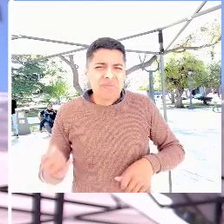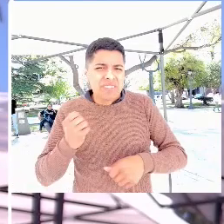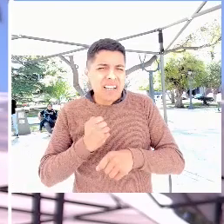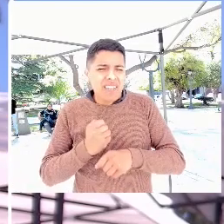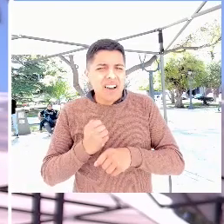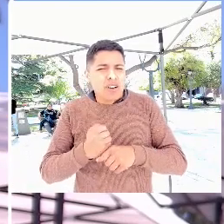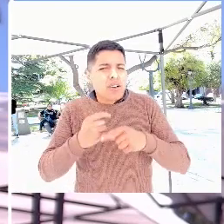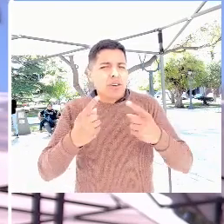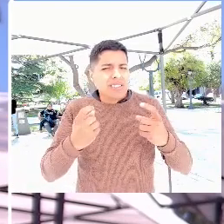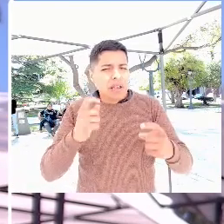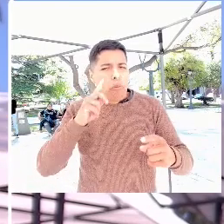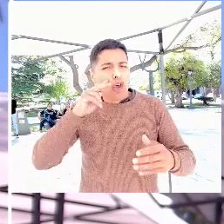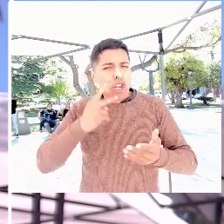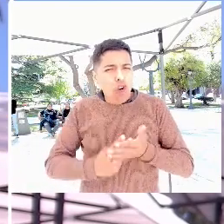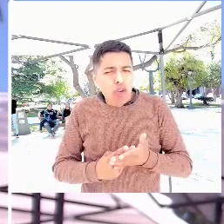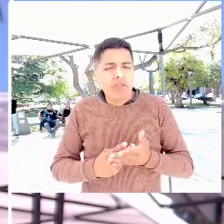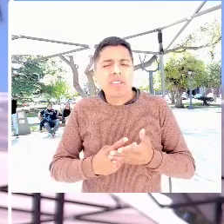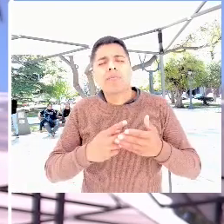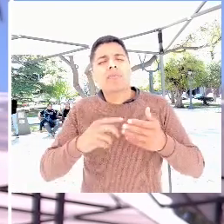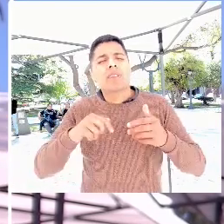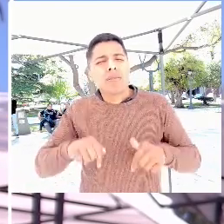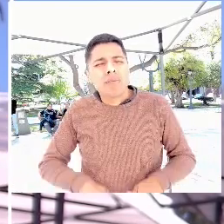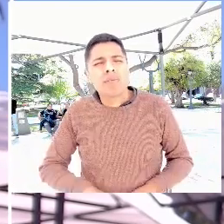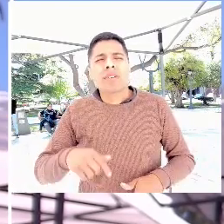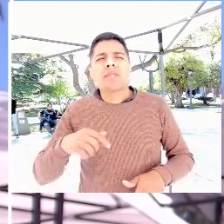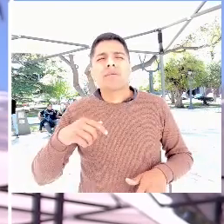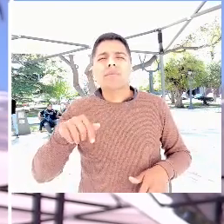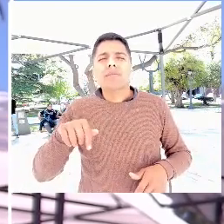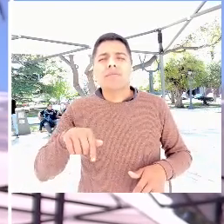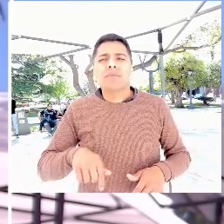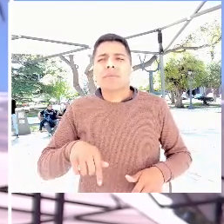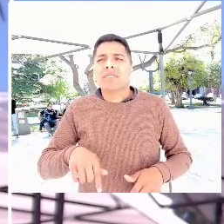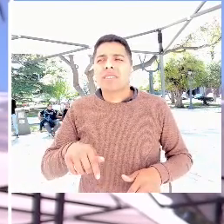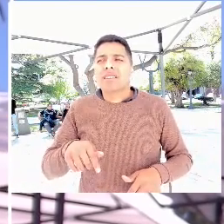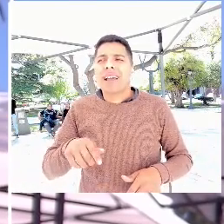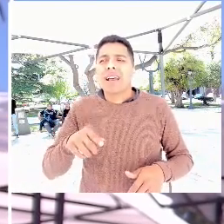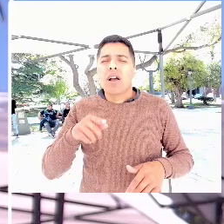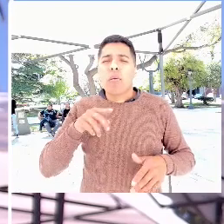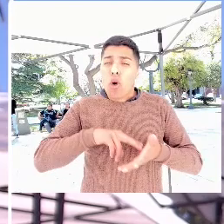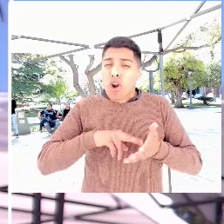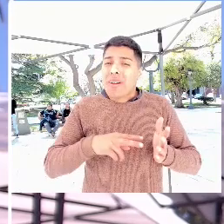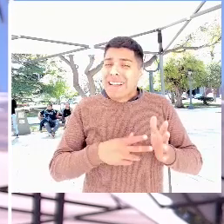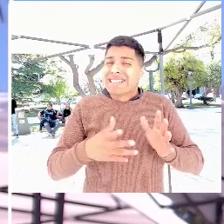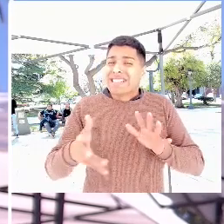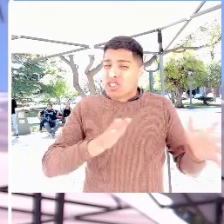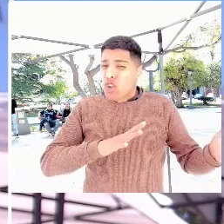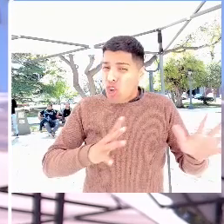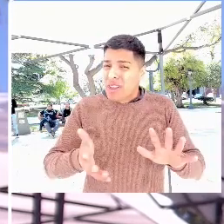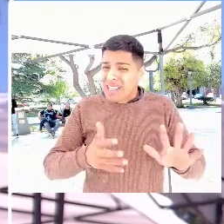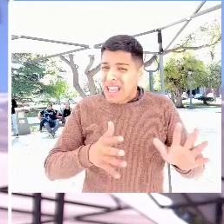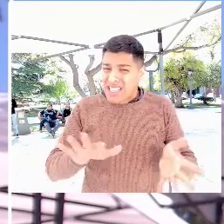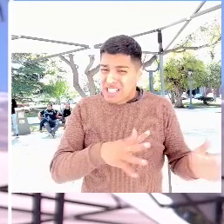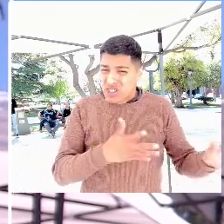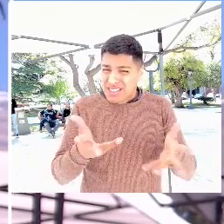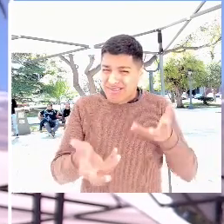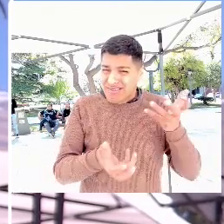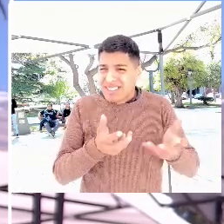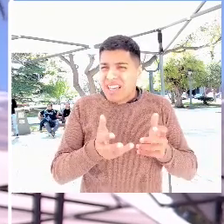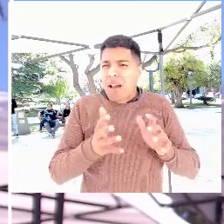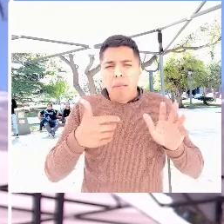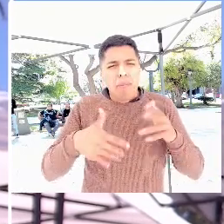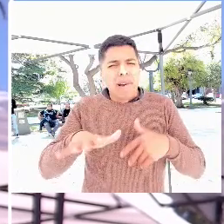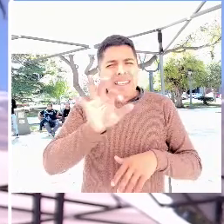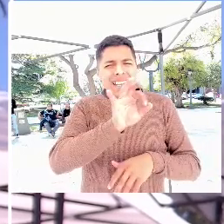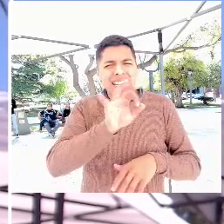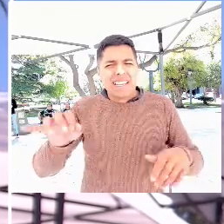necesario destacar. Es por eso que esas afectaciones que tuvo el viento Senda, que probablemente afecte a más de